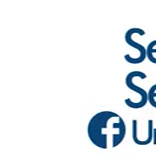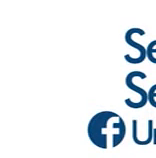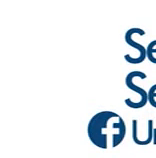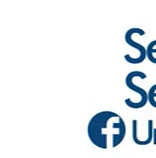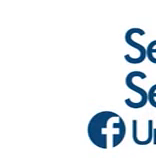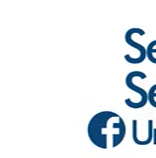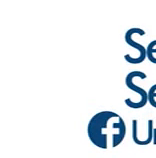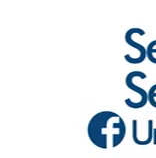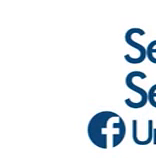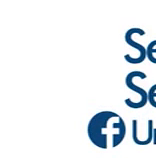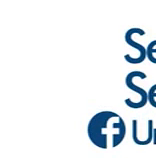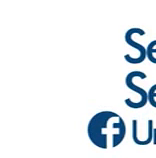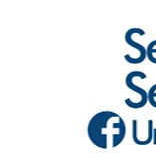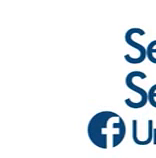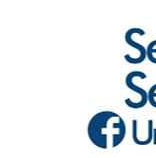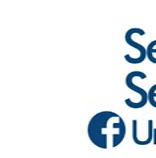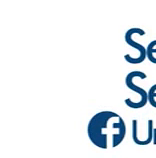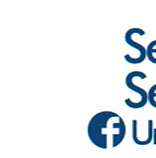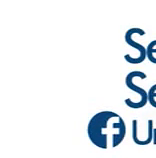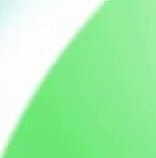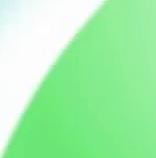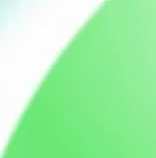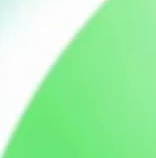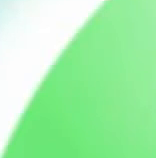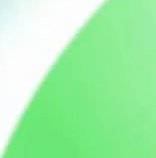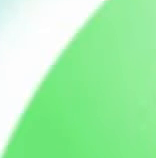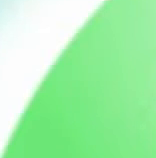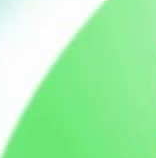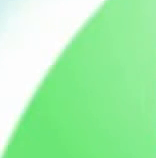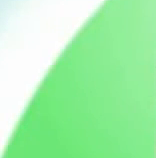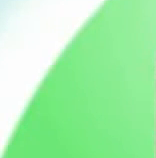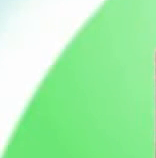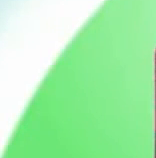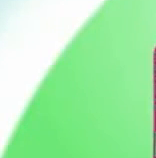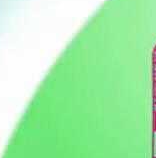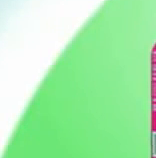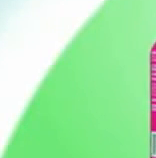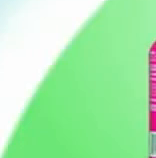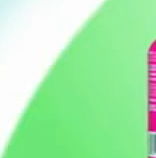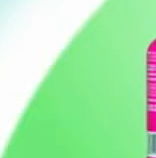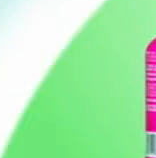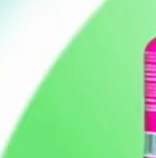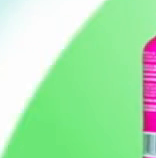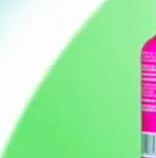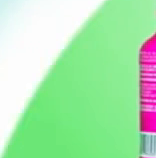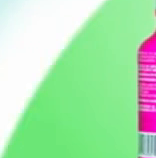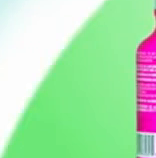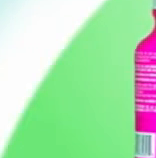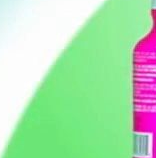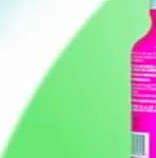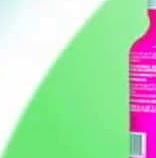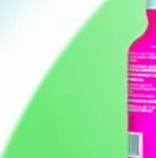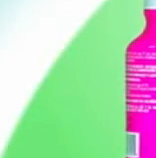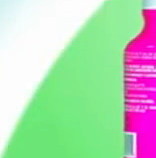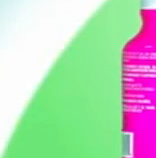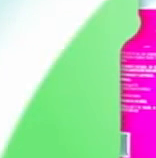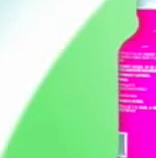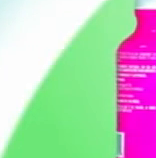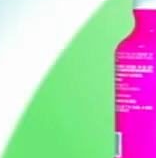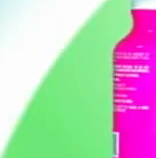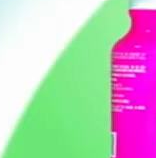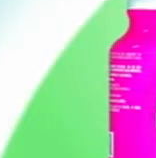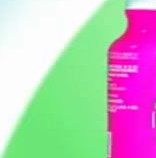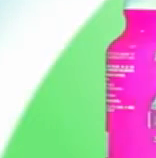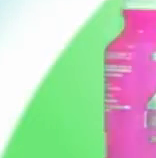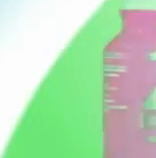882-8373, 885-2121 Manizales. 0XL, el adelgazante número uno en ventas, llega a Colombia. Un